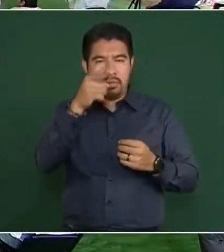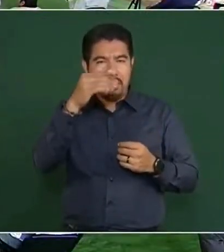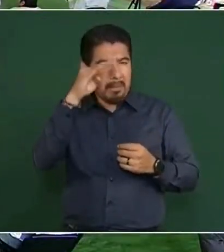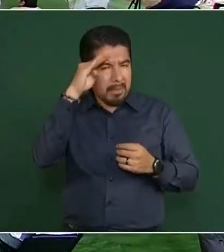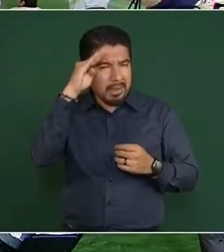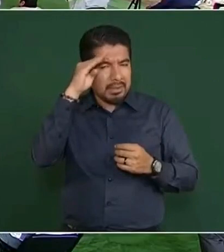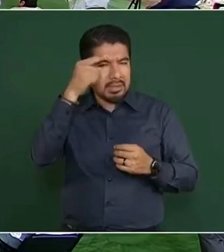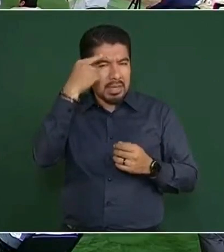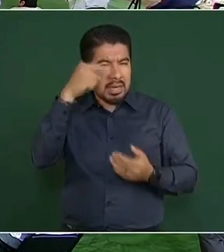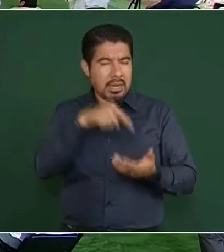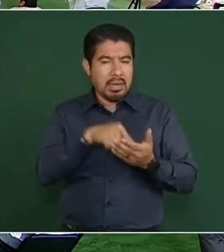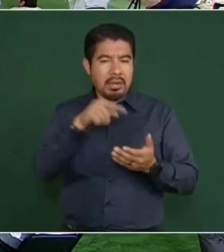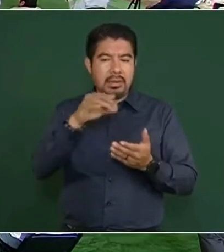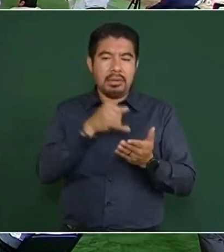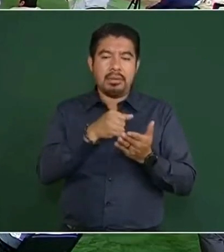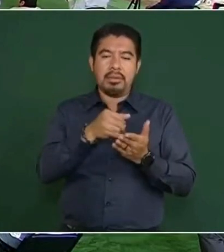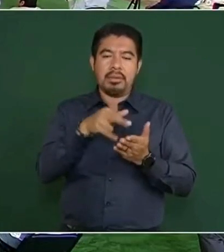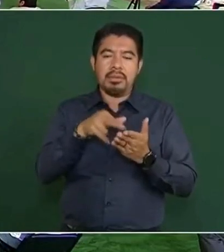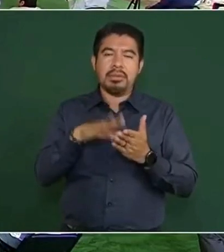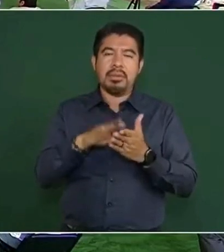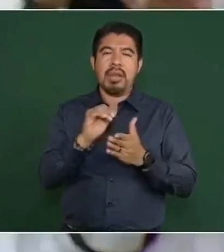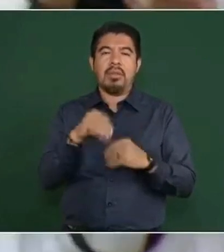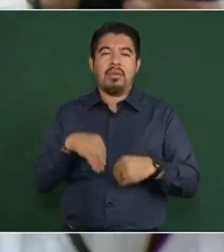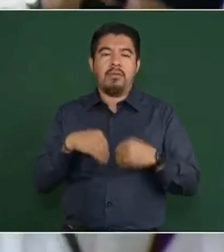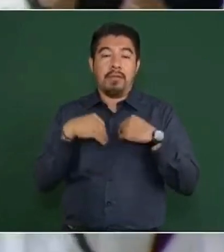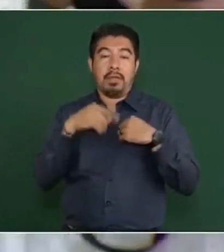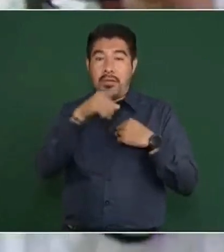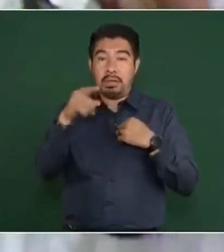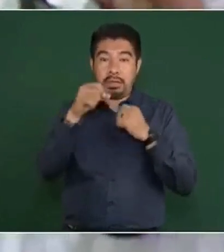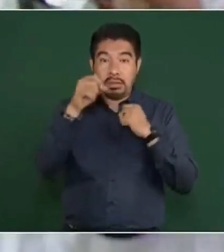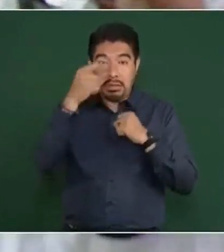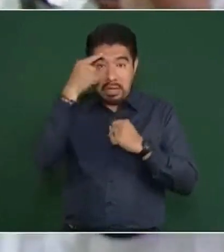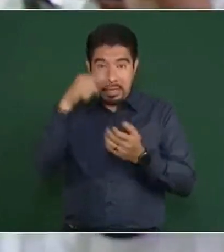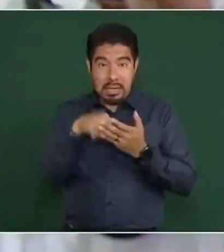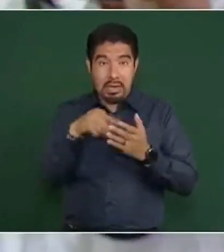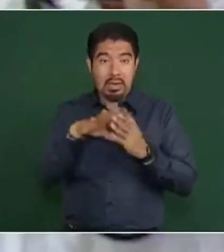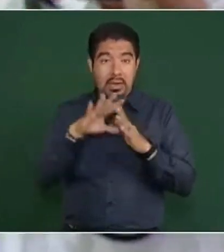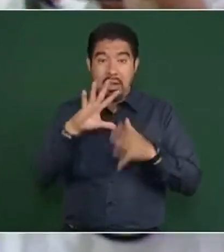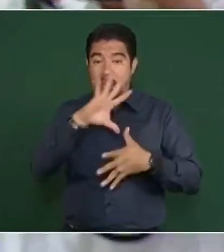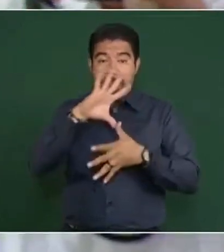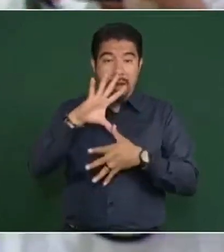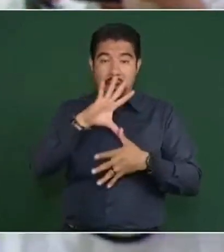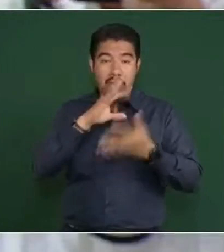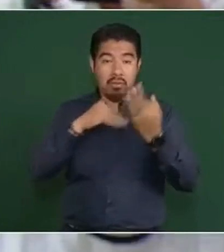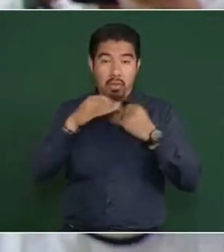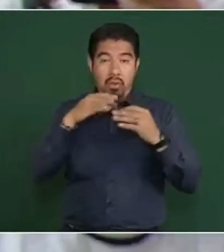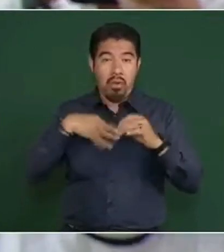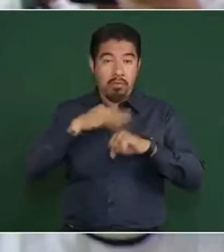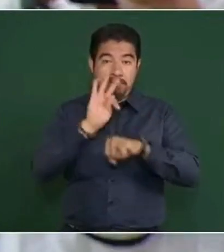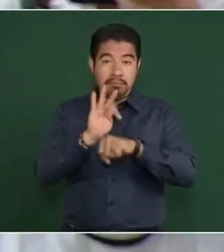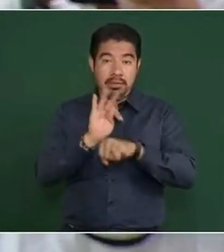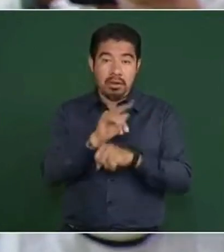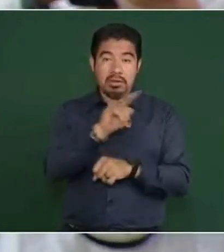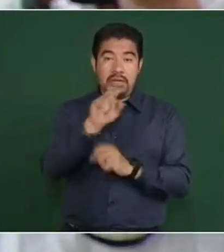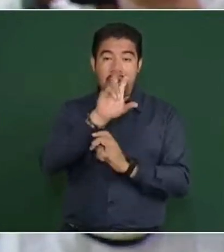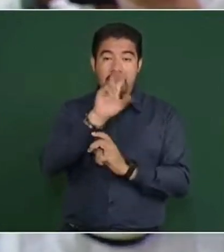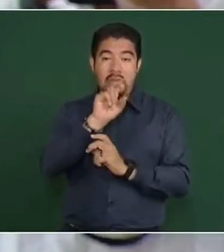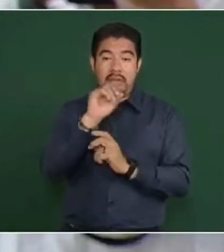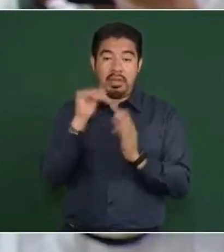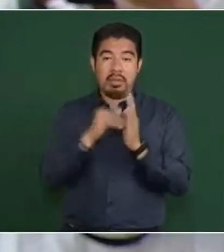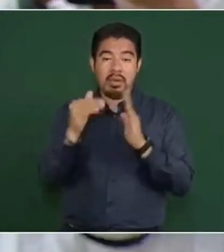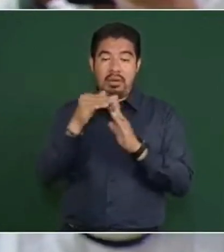que es uno de los programas estrellas de su gobierno, sea suficiente para alimentar o hacer la producción para más de 130 millones